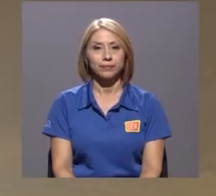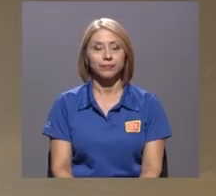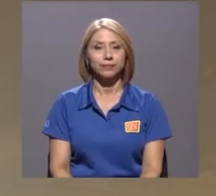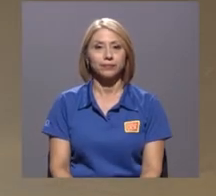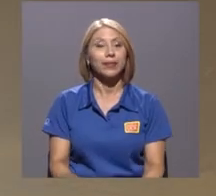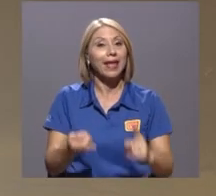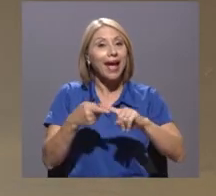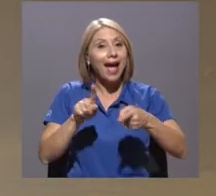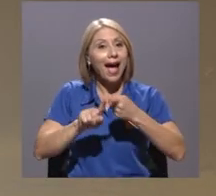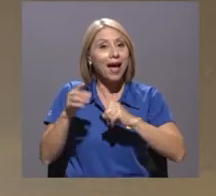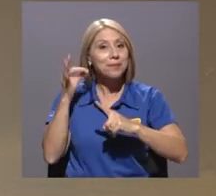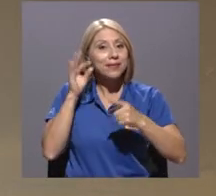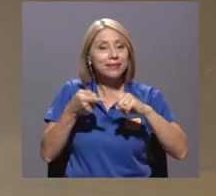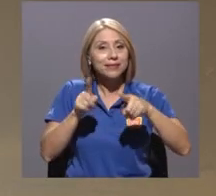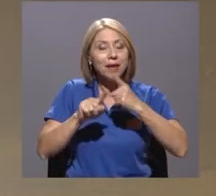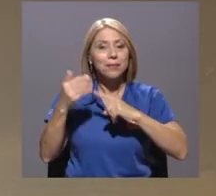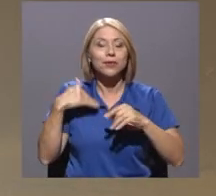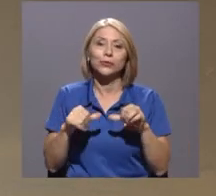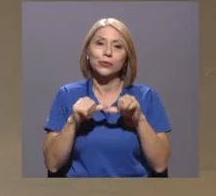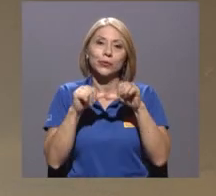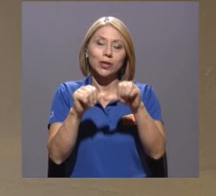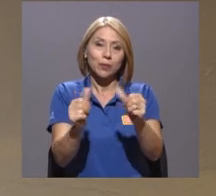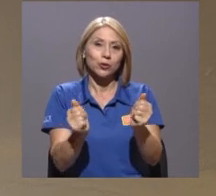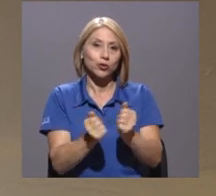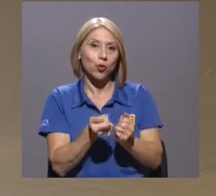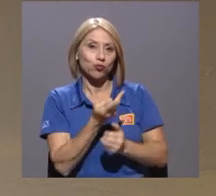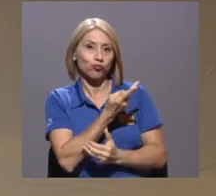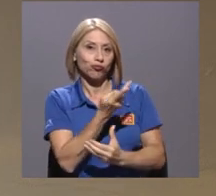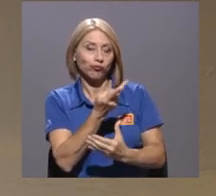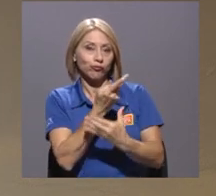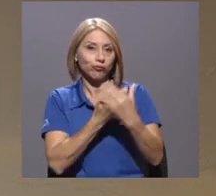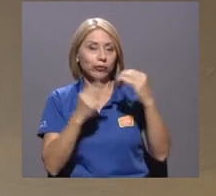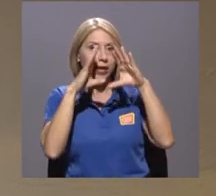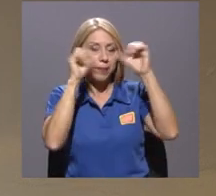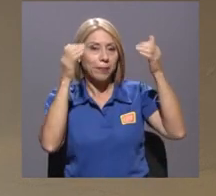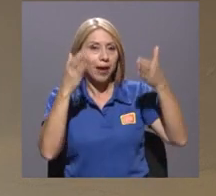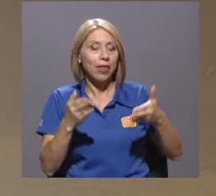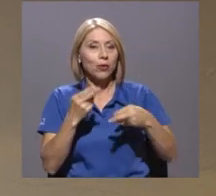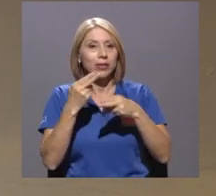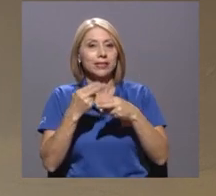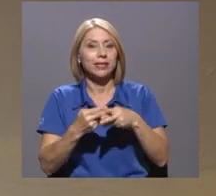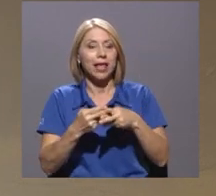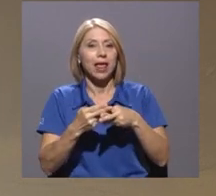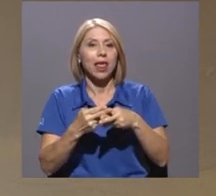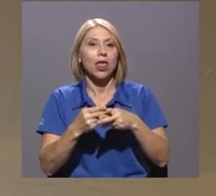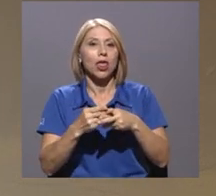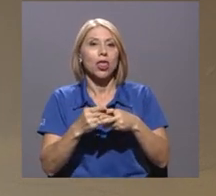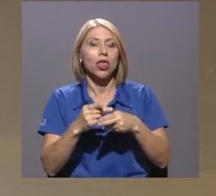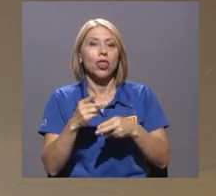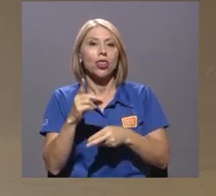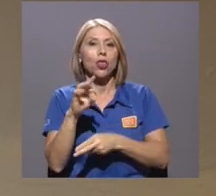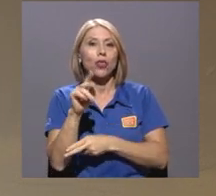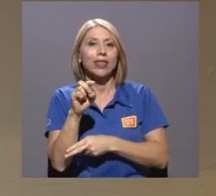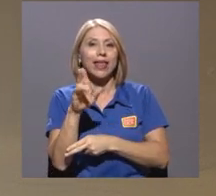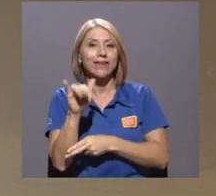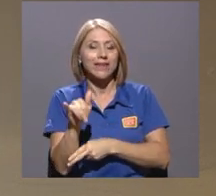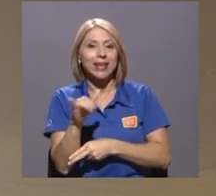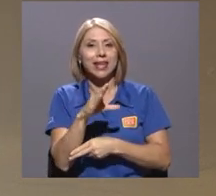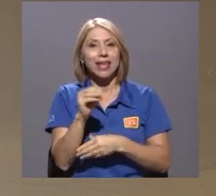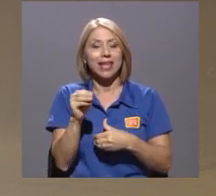amigas y amigos continuamos con los señores embajadores don terry y doña martina